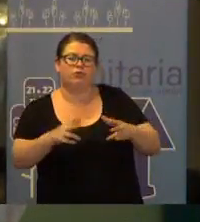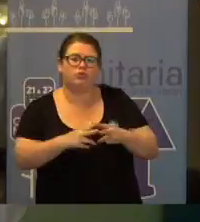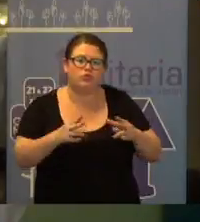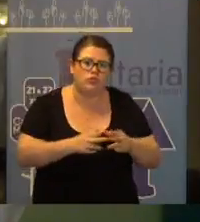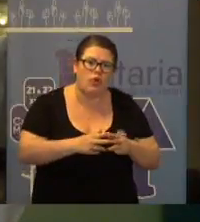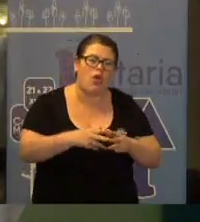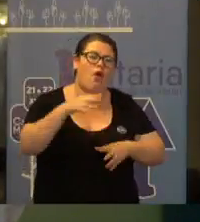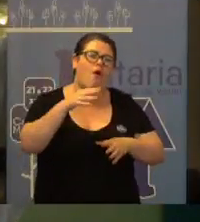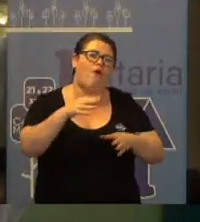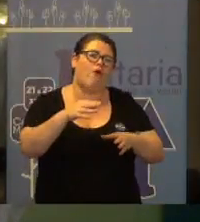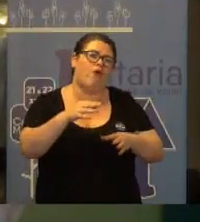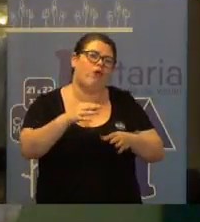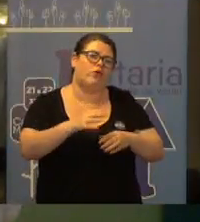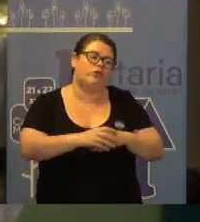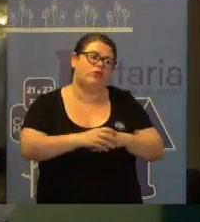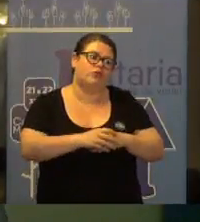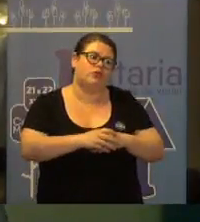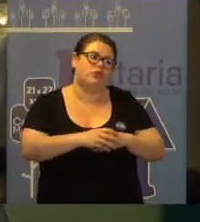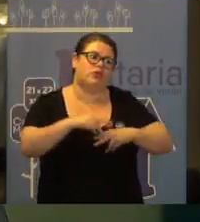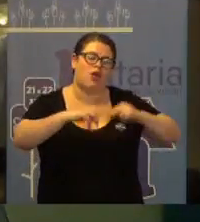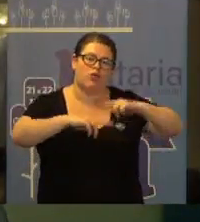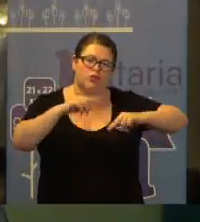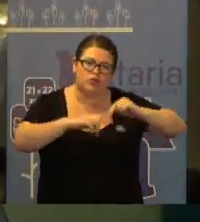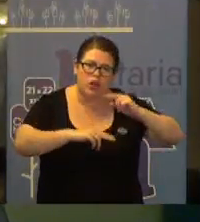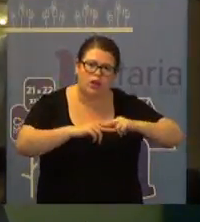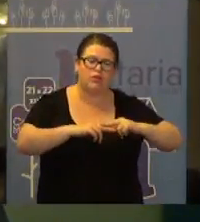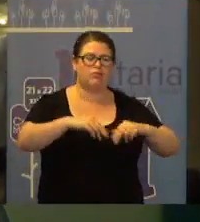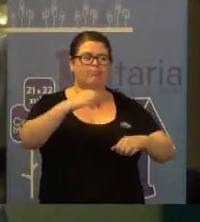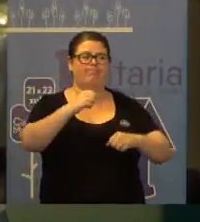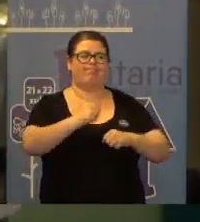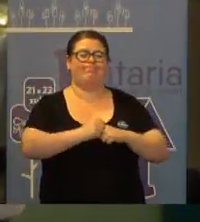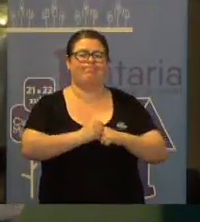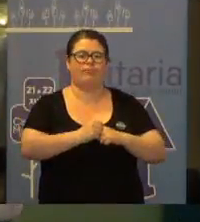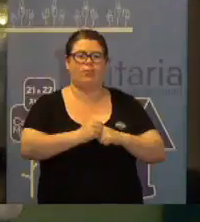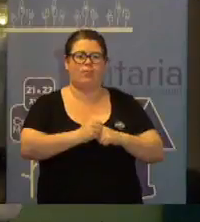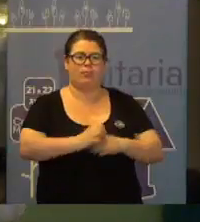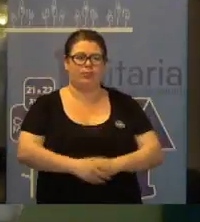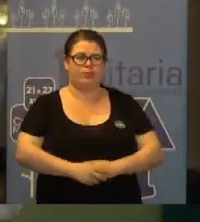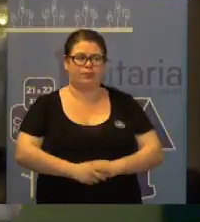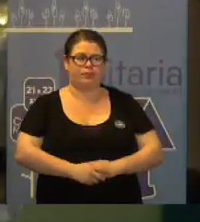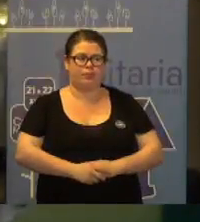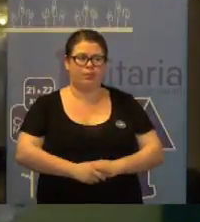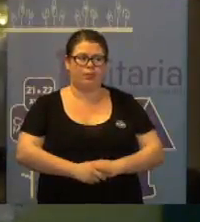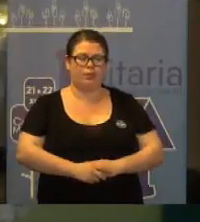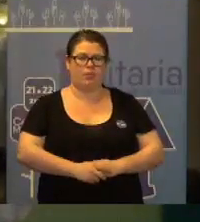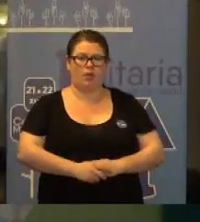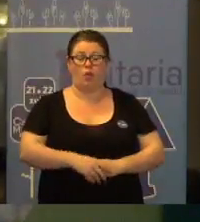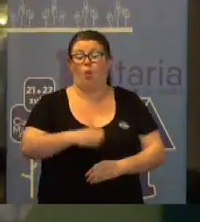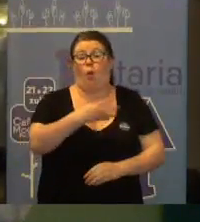onde as organizaciones son sólidas, que se construyen montando ladrillos por acumulación cuantitativa,